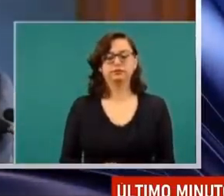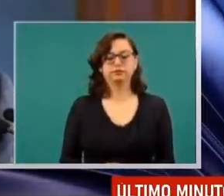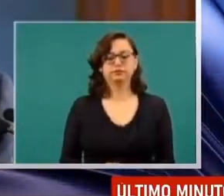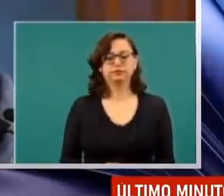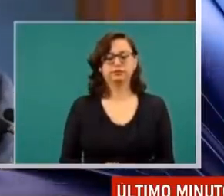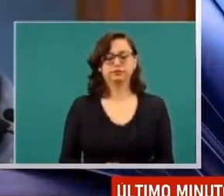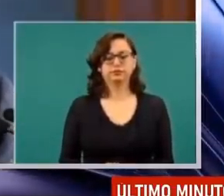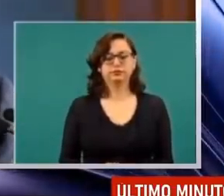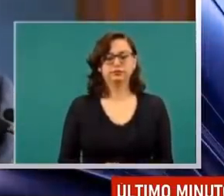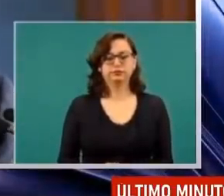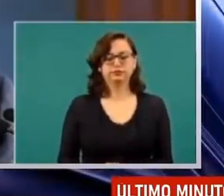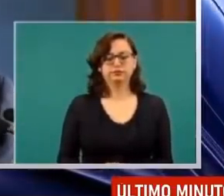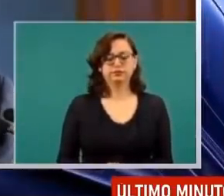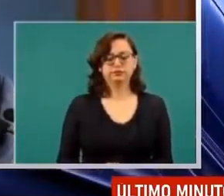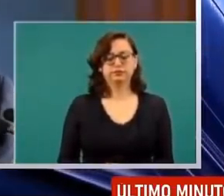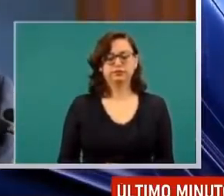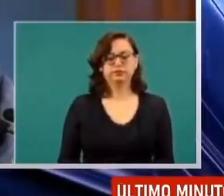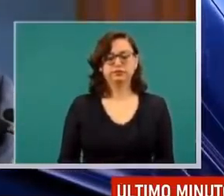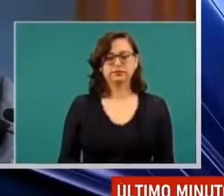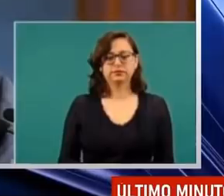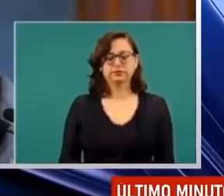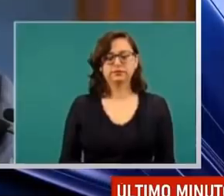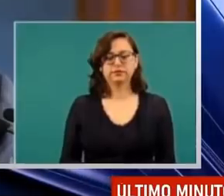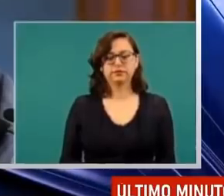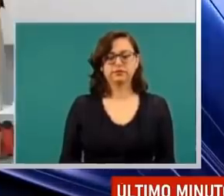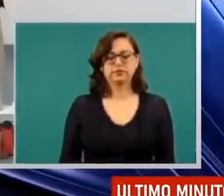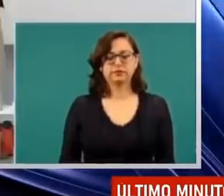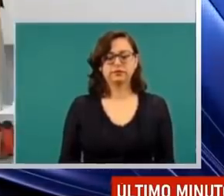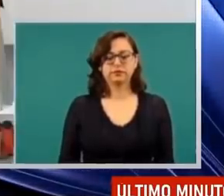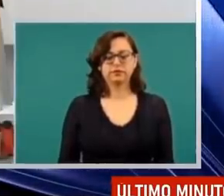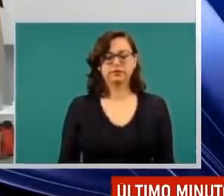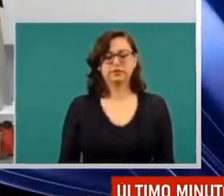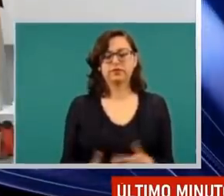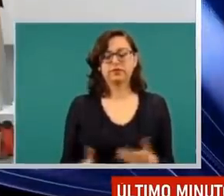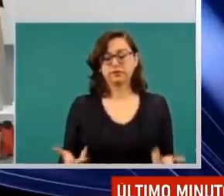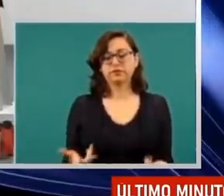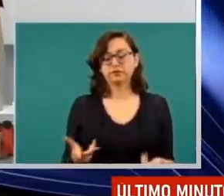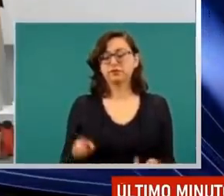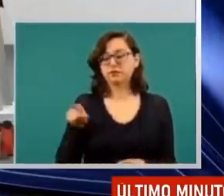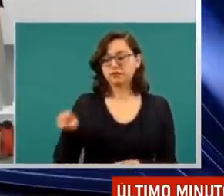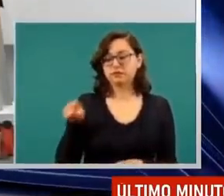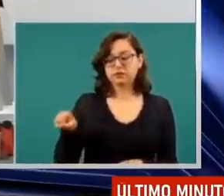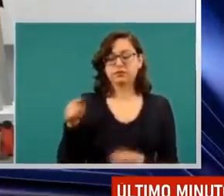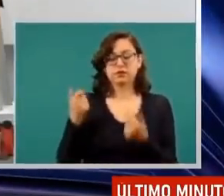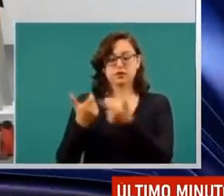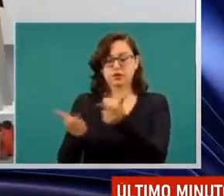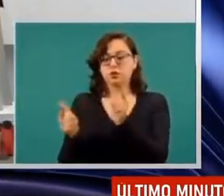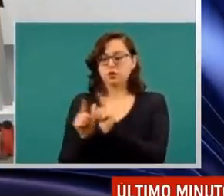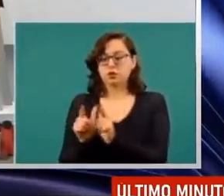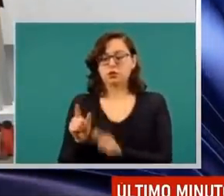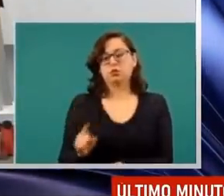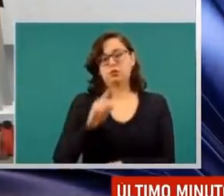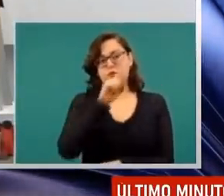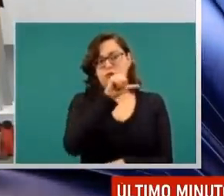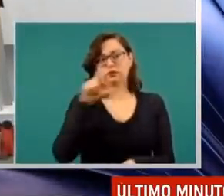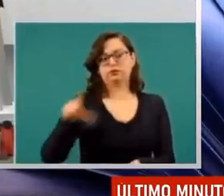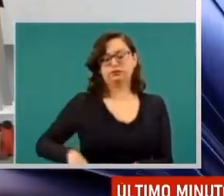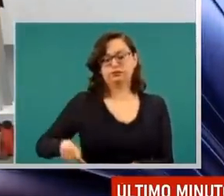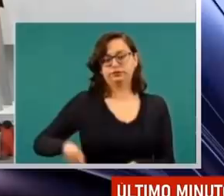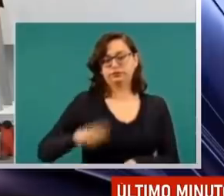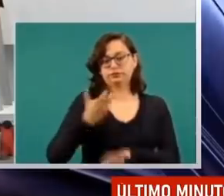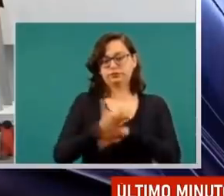y ahí está y para él es el financiamiento para su grupo de el gobierno de